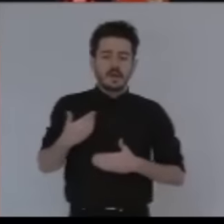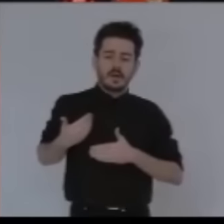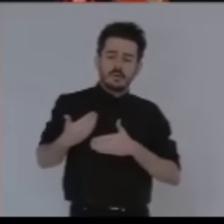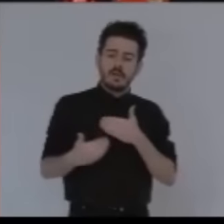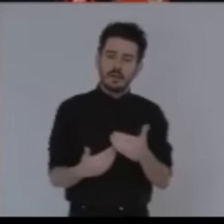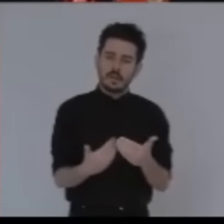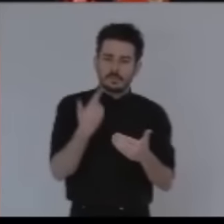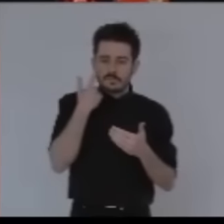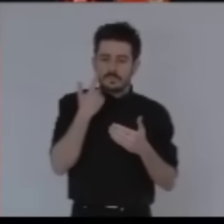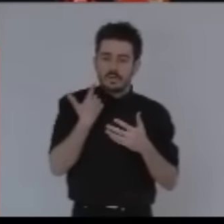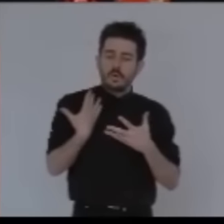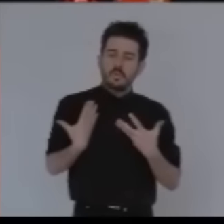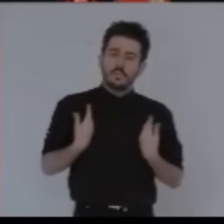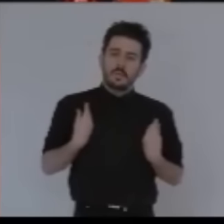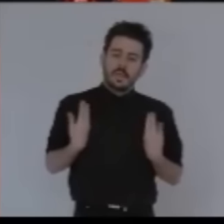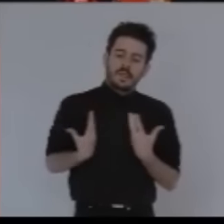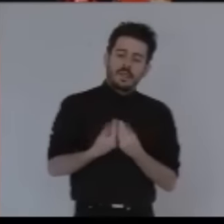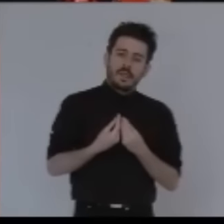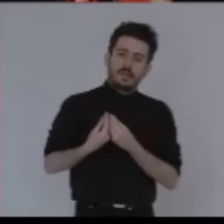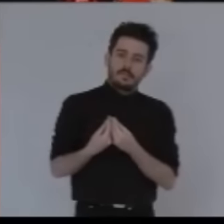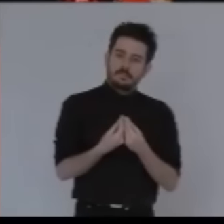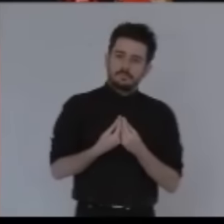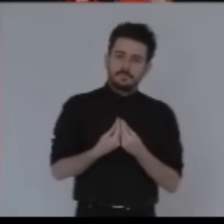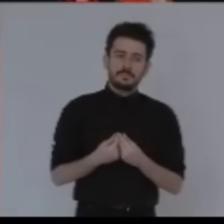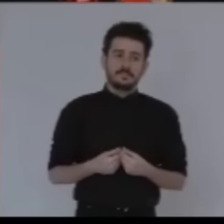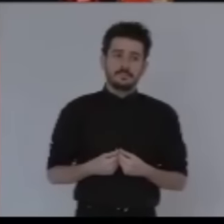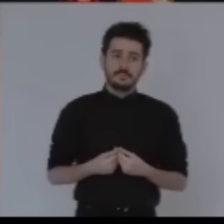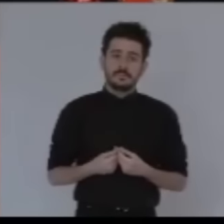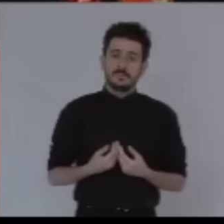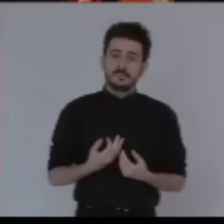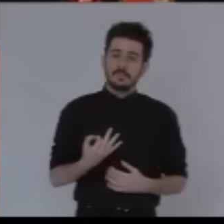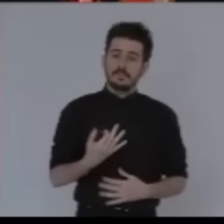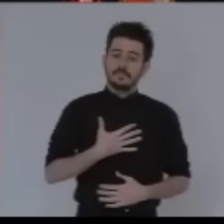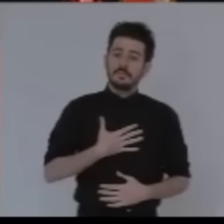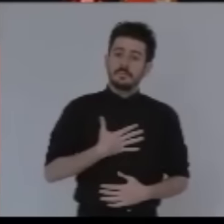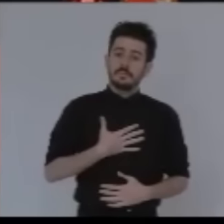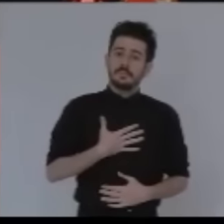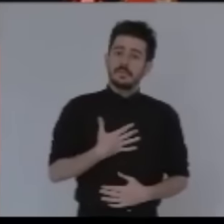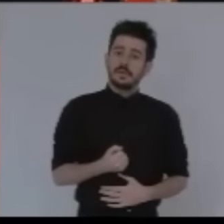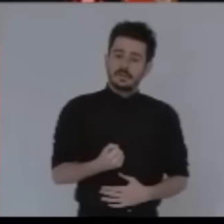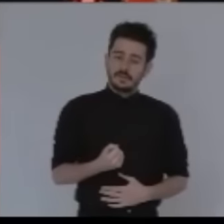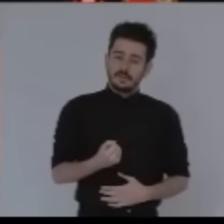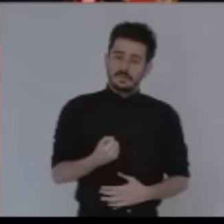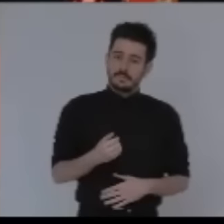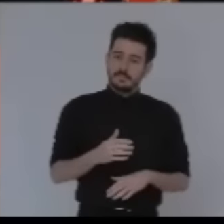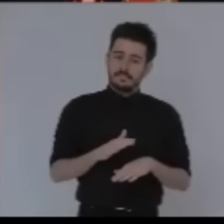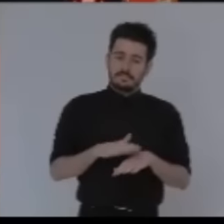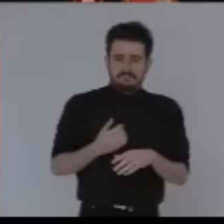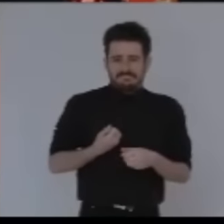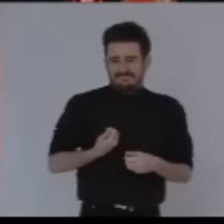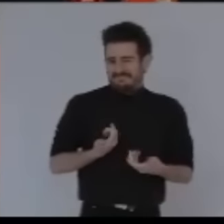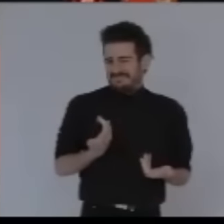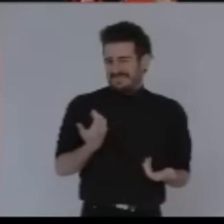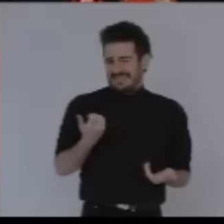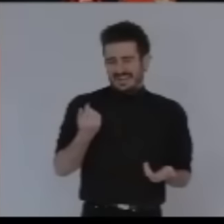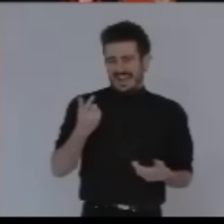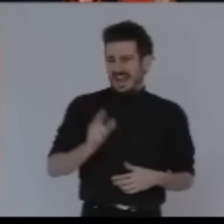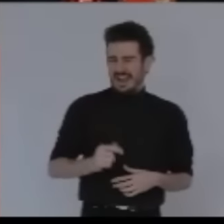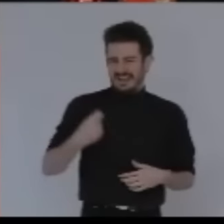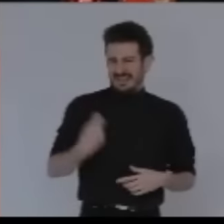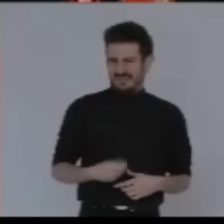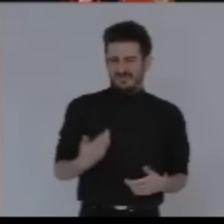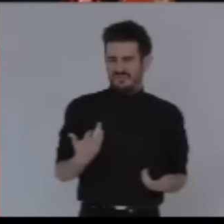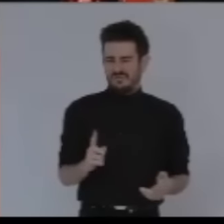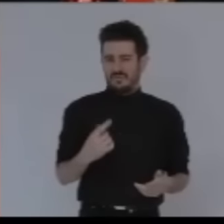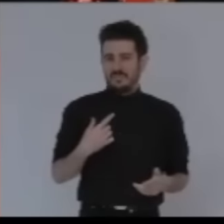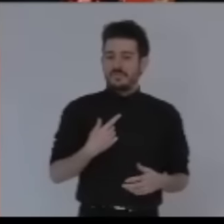en convivencia. Que ser valiente no salga tan caro. Que las verdades no tengan